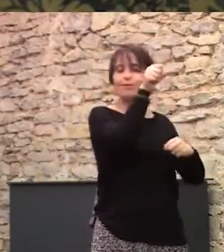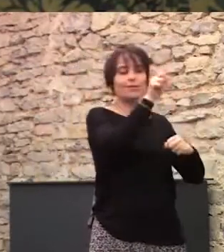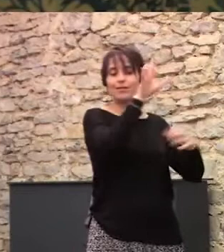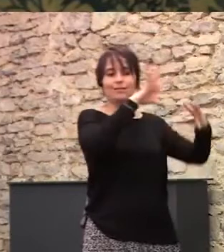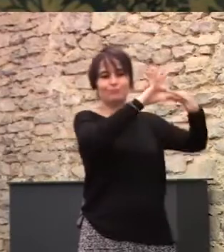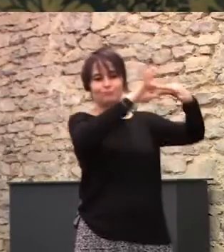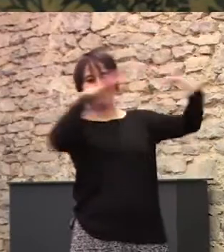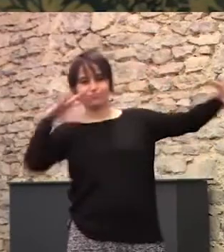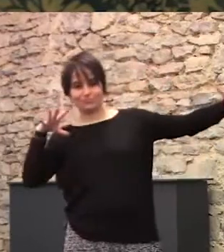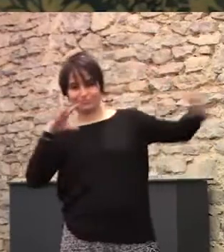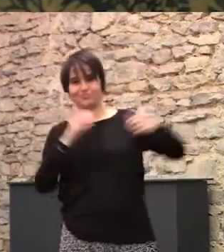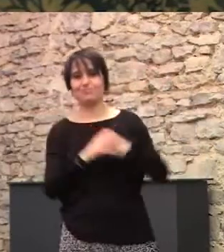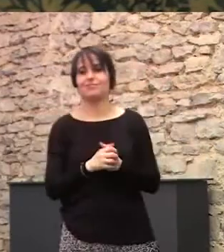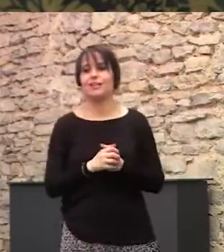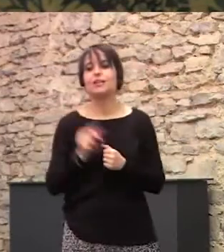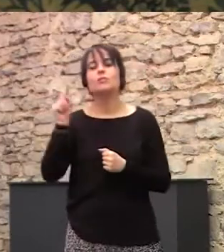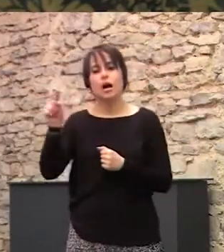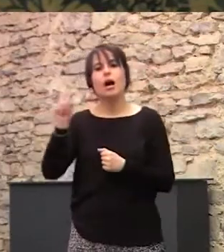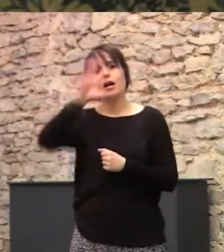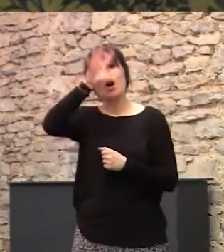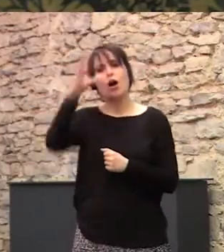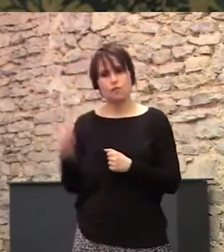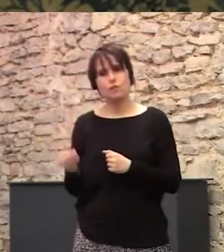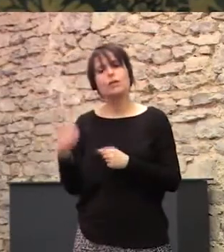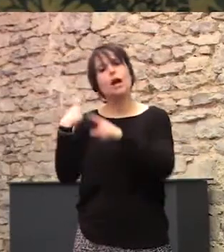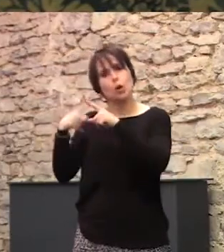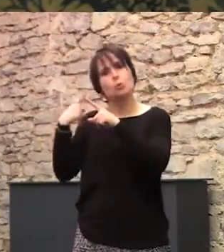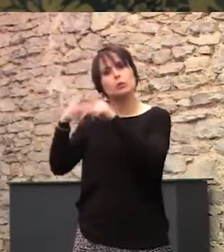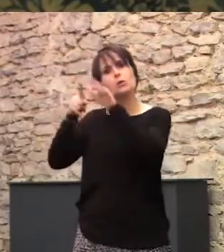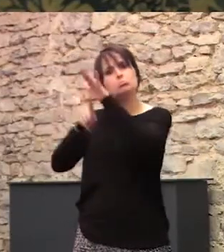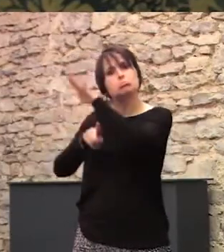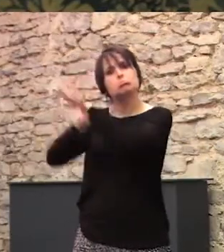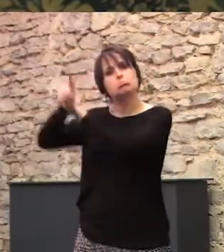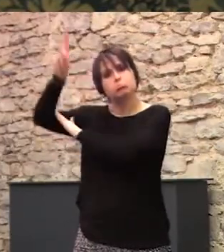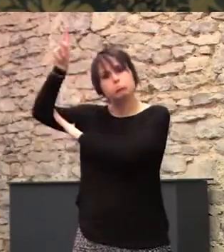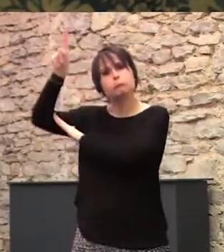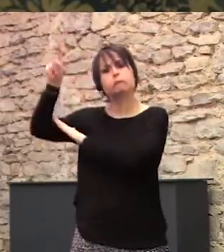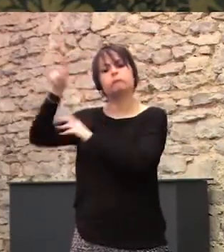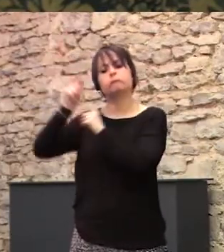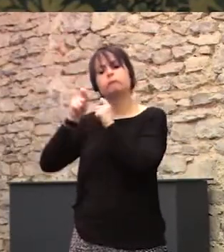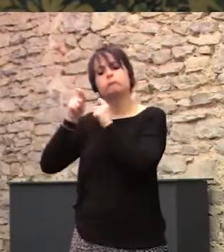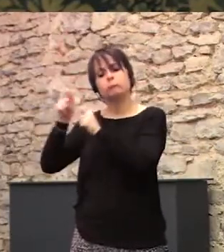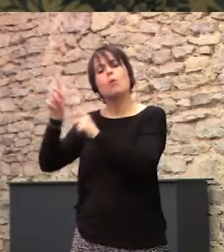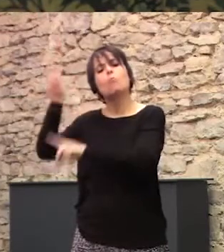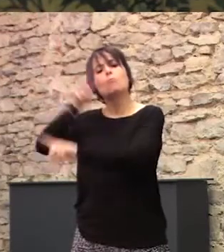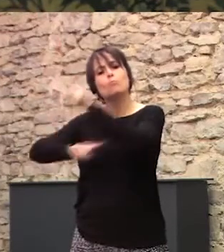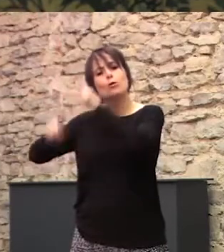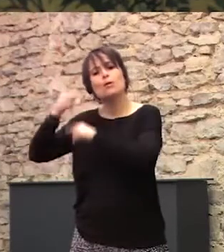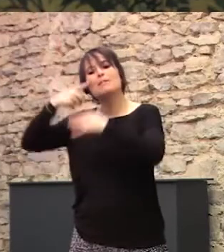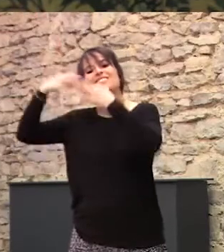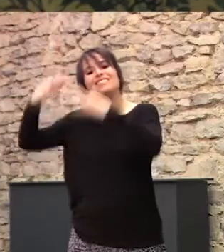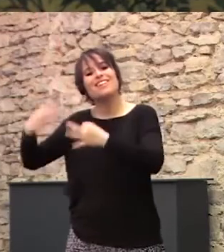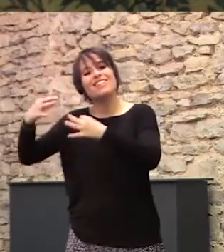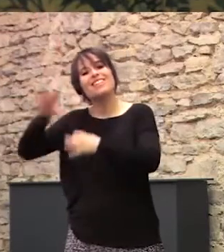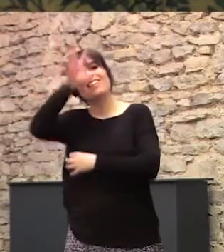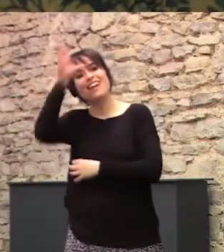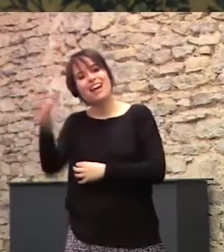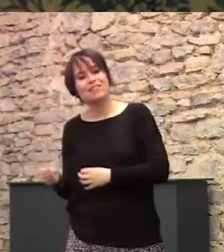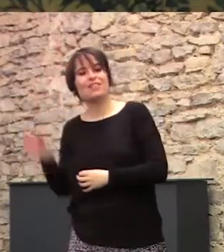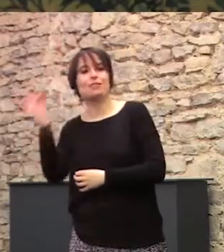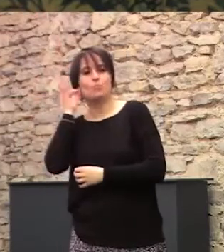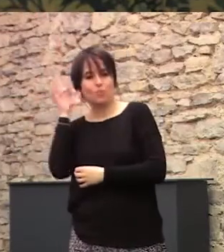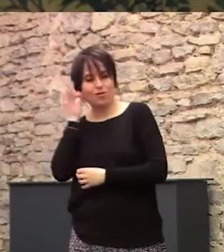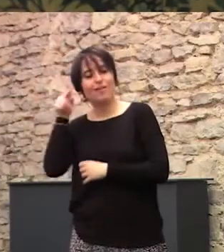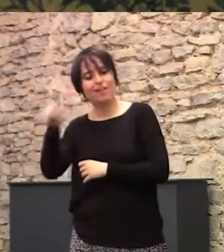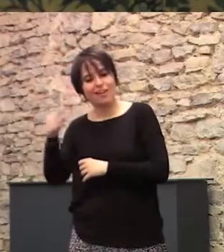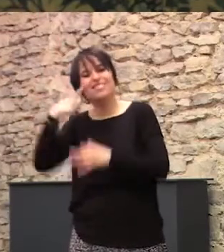Y ahí sí que se han hecho bastantes avances de situar los problemas, las realidades de las mujeres